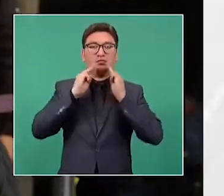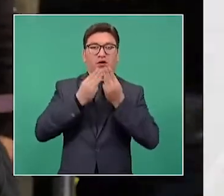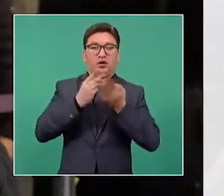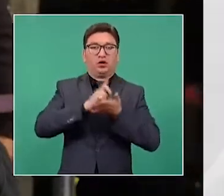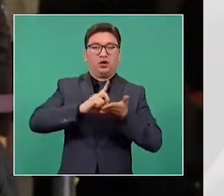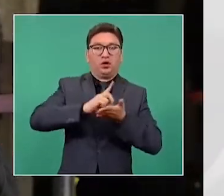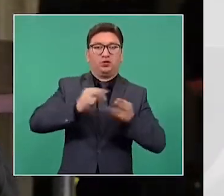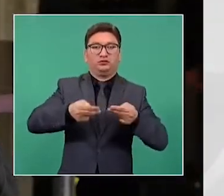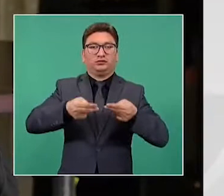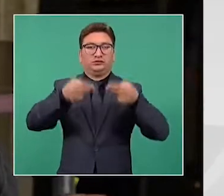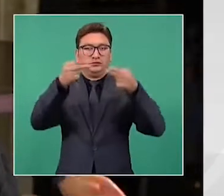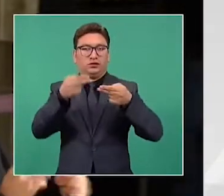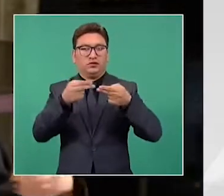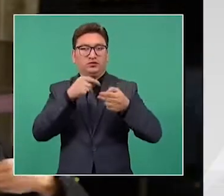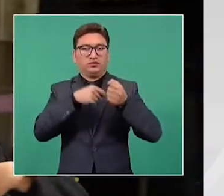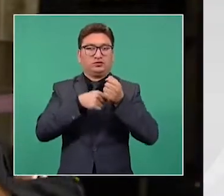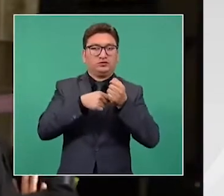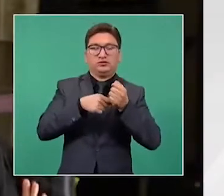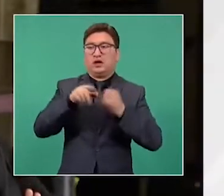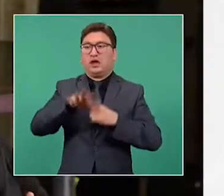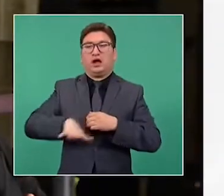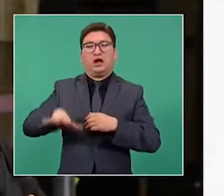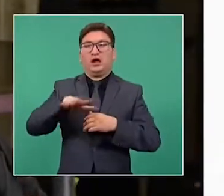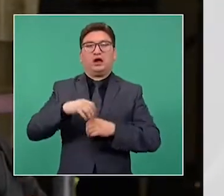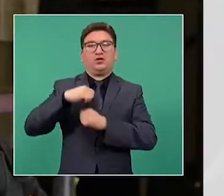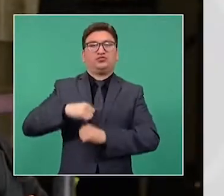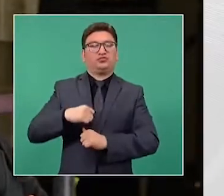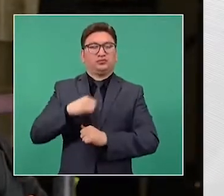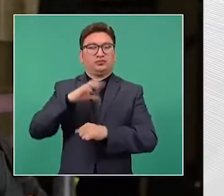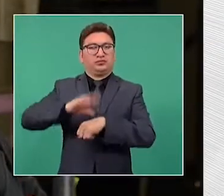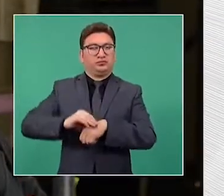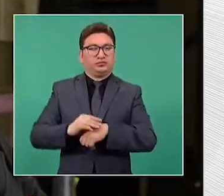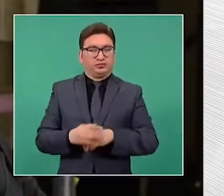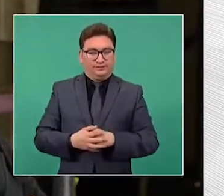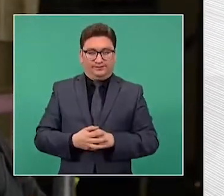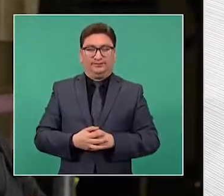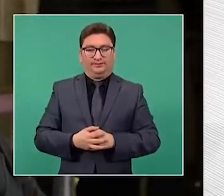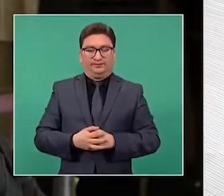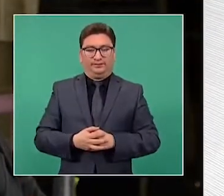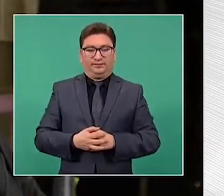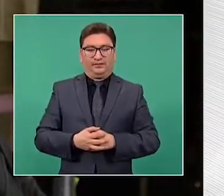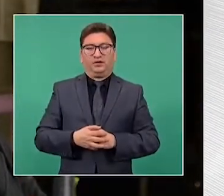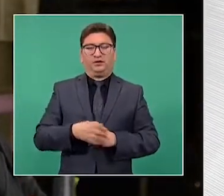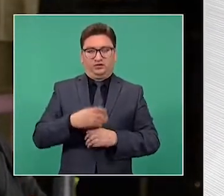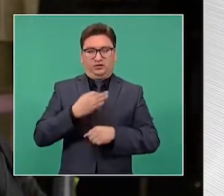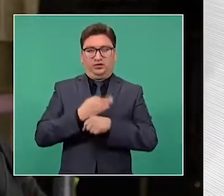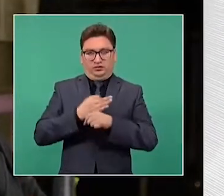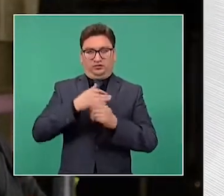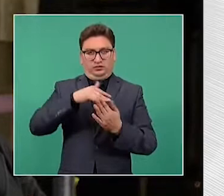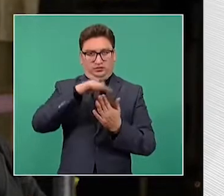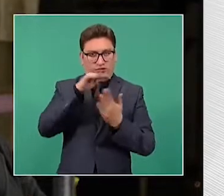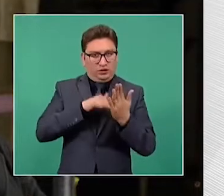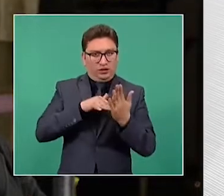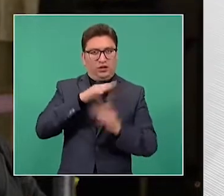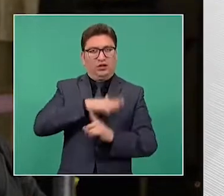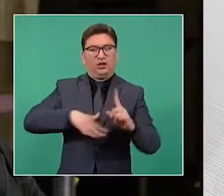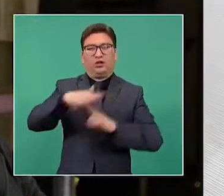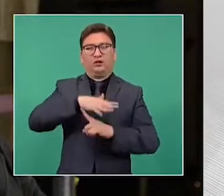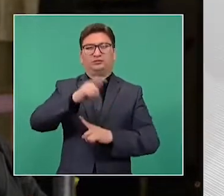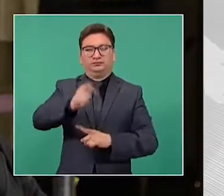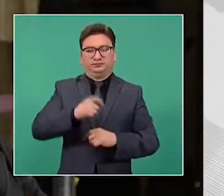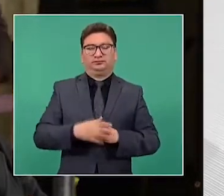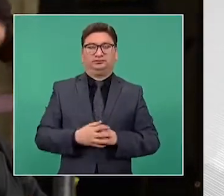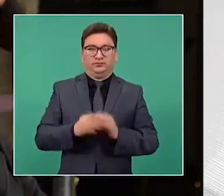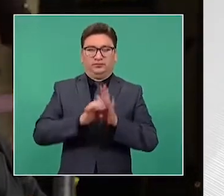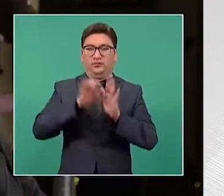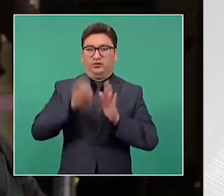y negocios, a la sombra del poder. Me voy a permitir leerle un poco, nada más para poner el